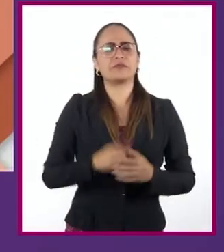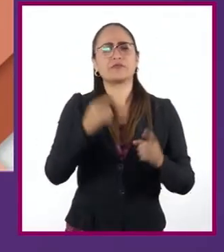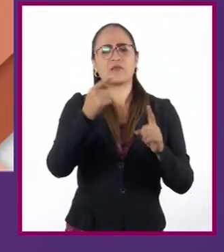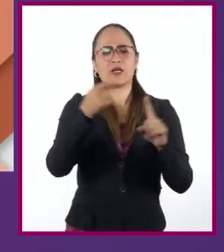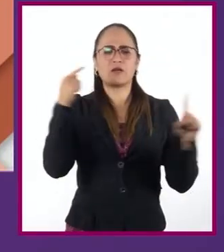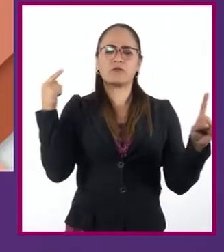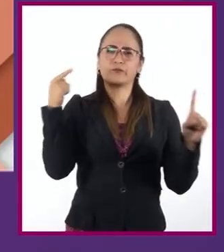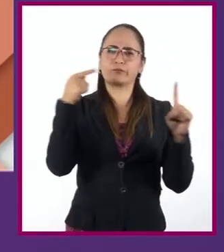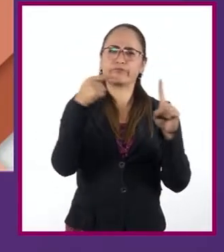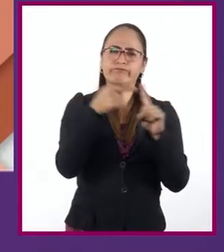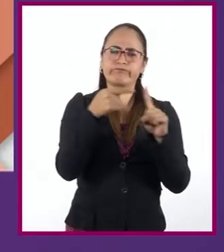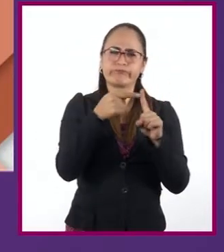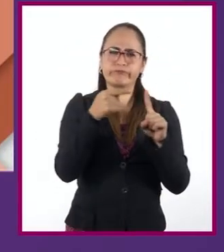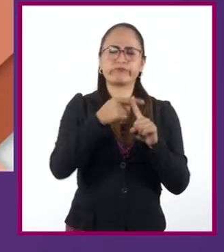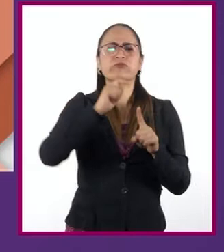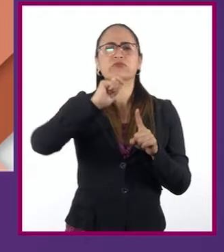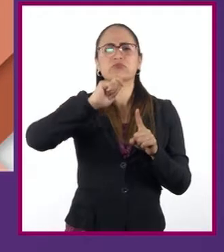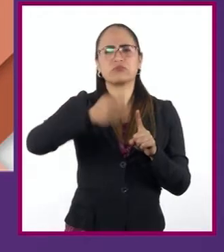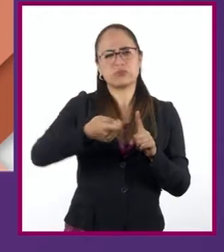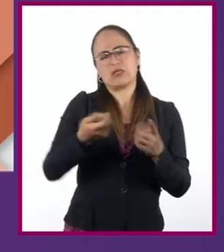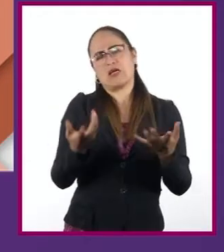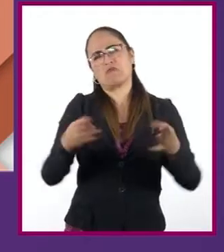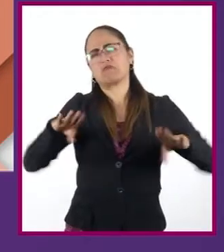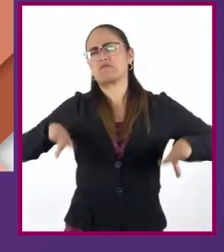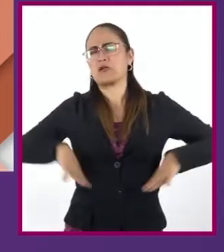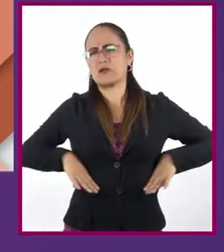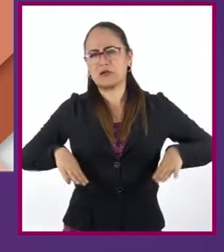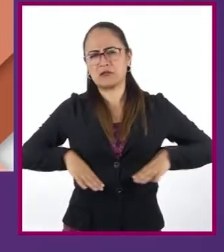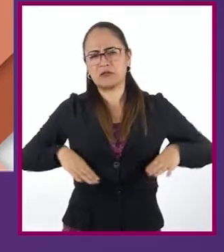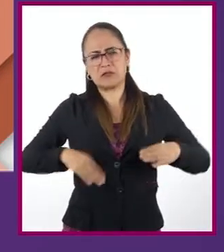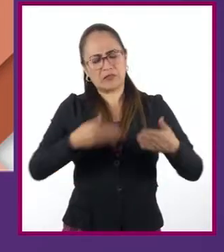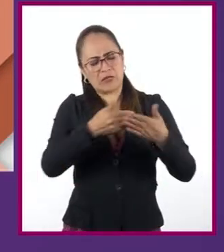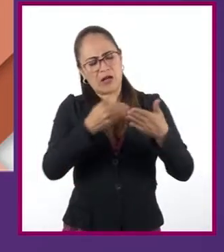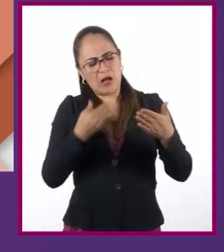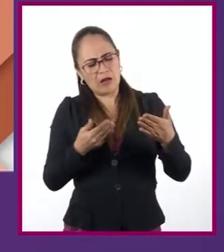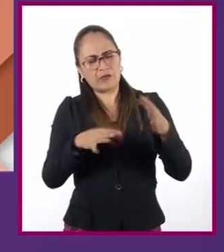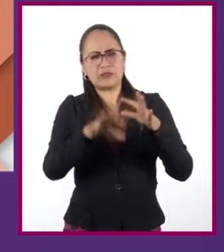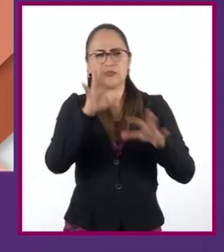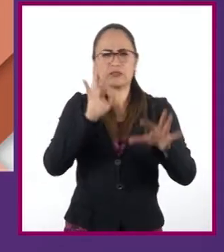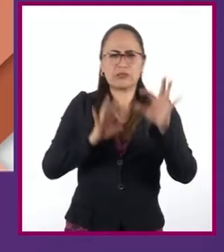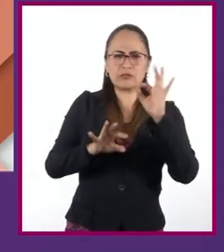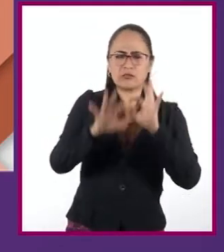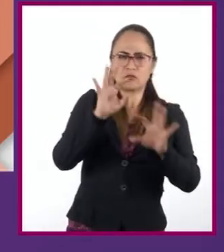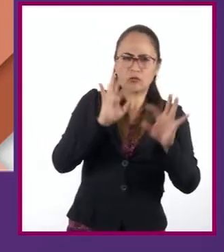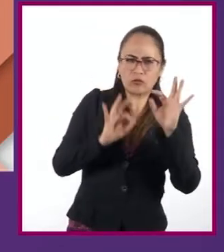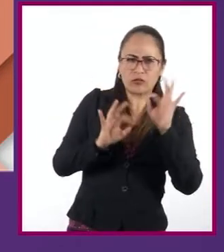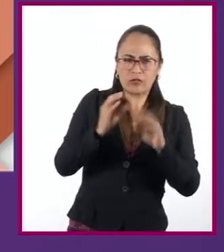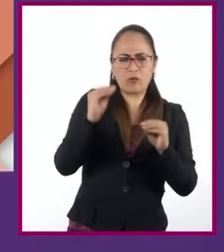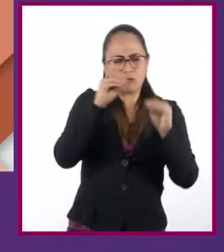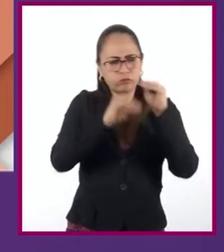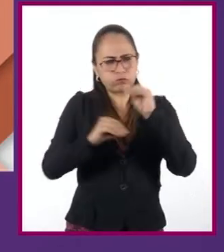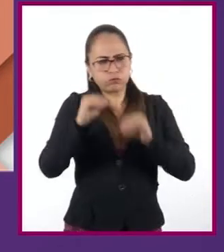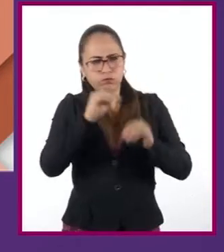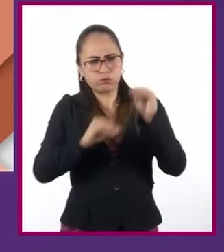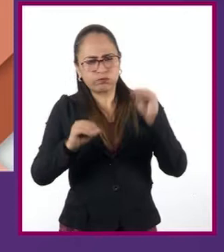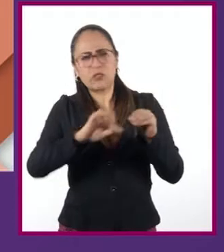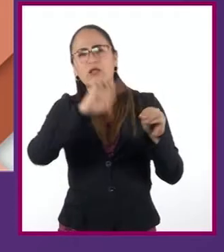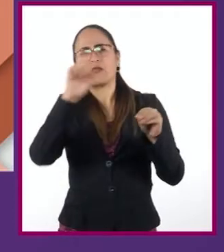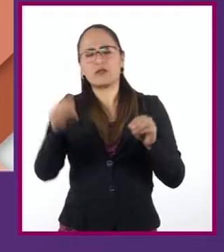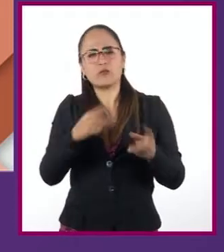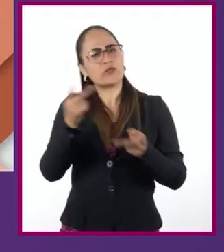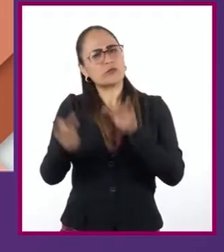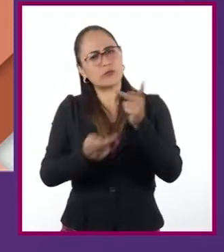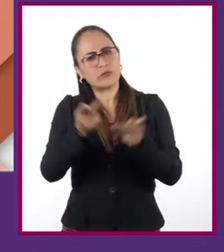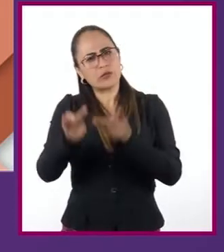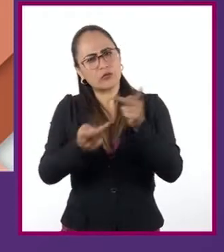de encuesta, se trata de mencionar los aspectos que fueron considerados al momento de diseñar y aplicar la encuesta.